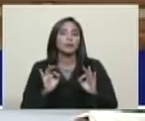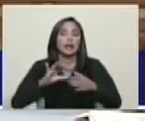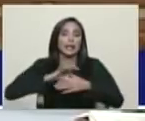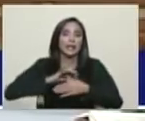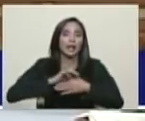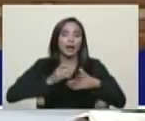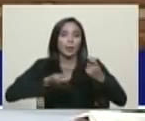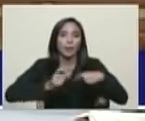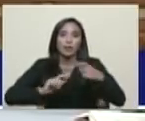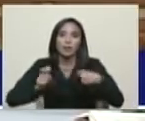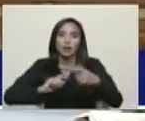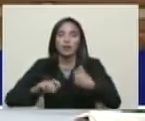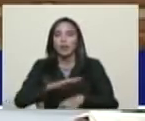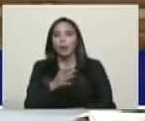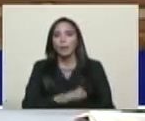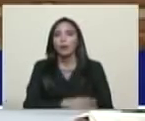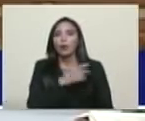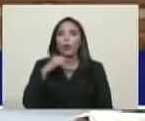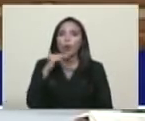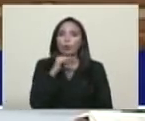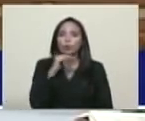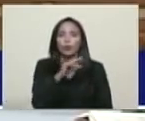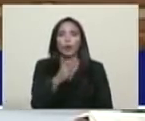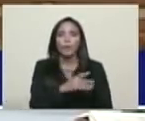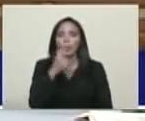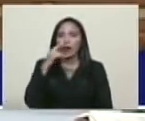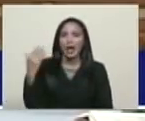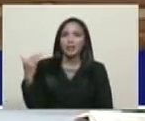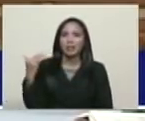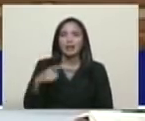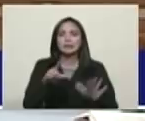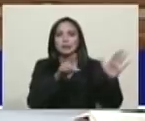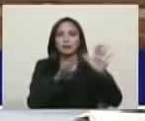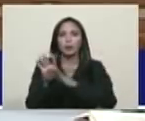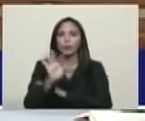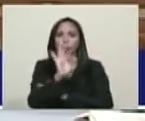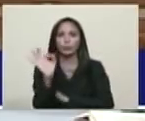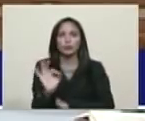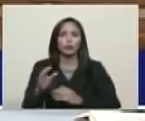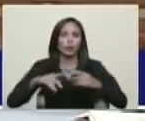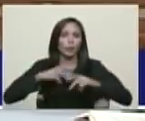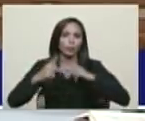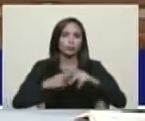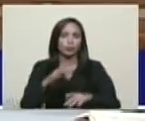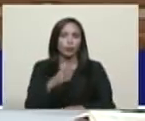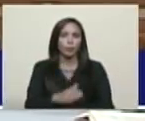carne, ahora en el mes de octubre, ha tenido un cumplimiento del 64%.